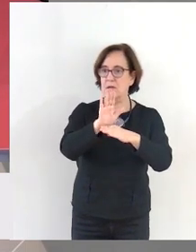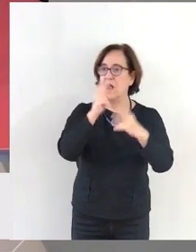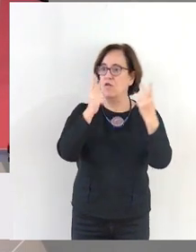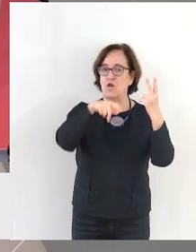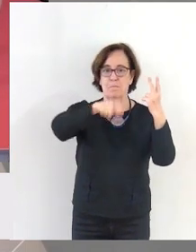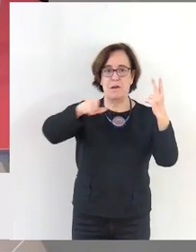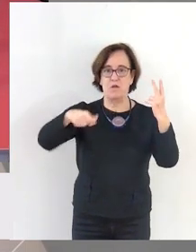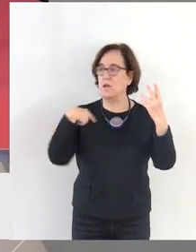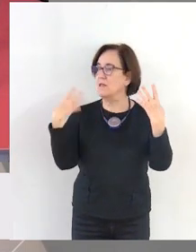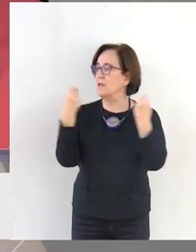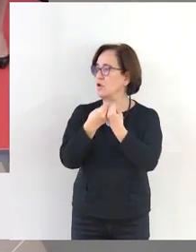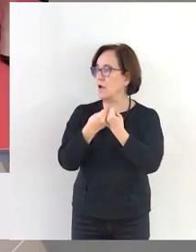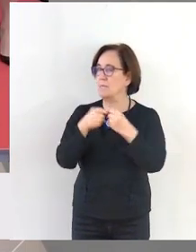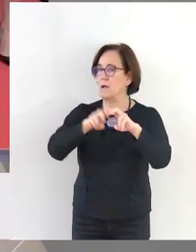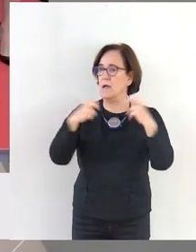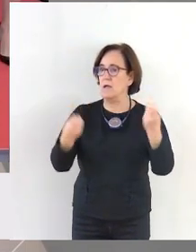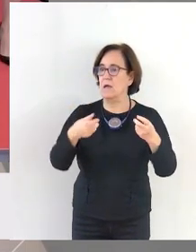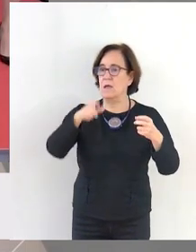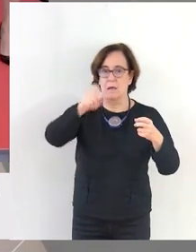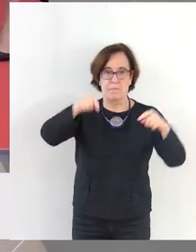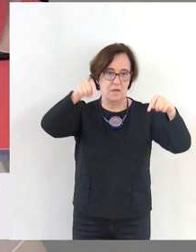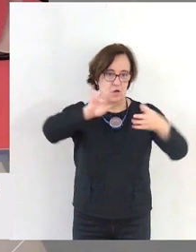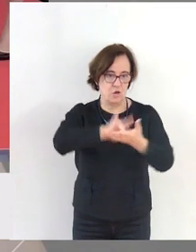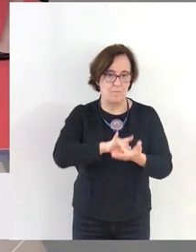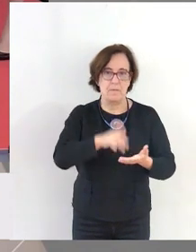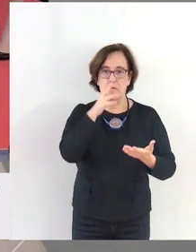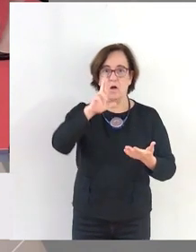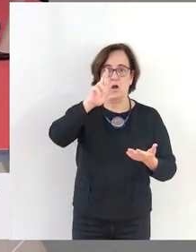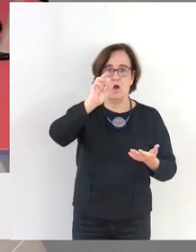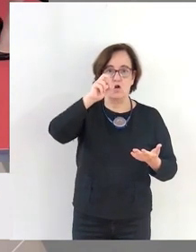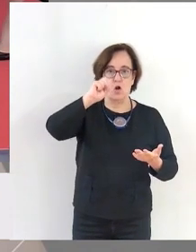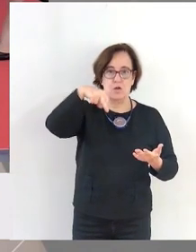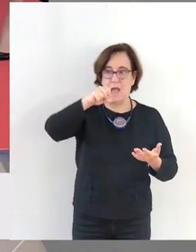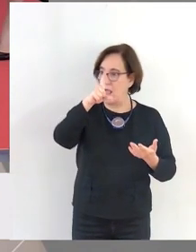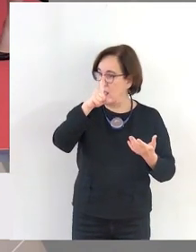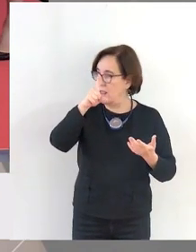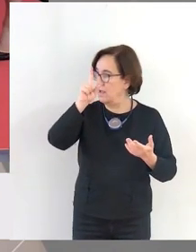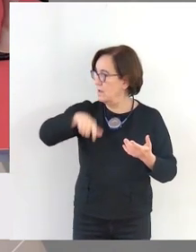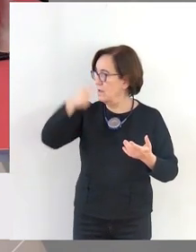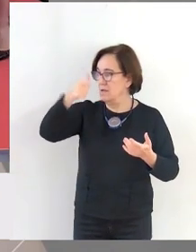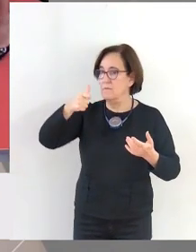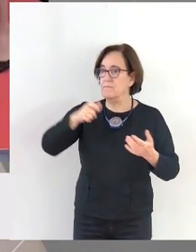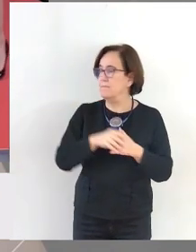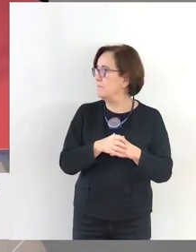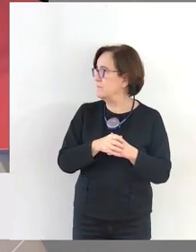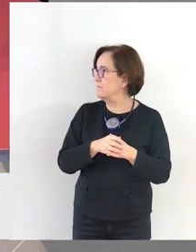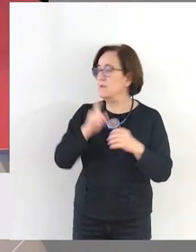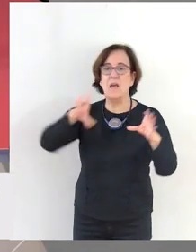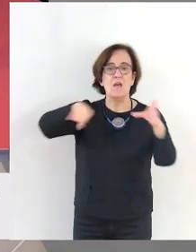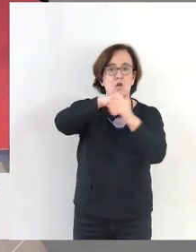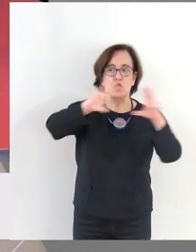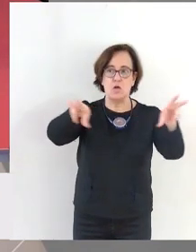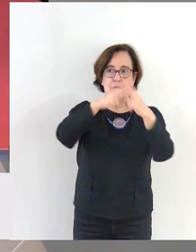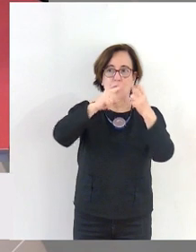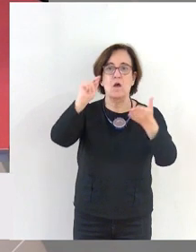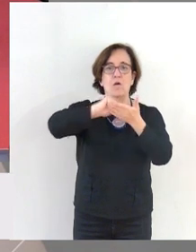dos personas que nos acompañan en esta mesa a día de hoy tenemos a ronan mangan que es el he of unit de la inclusión social